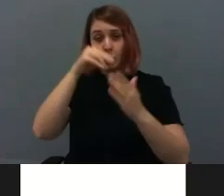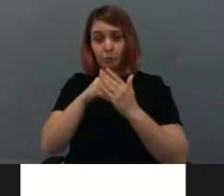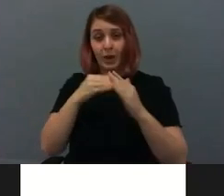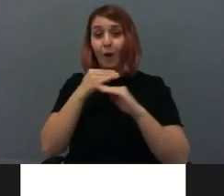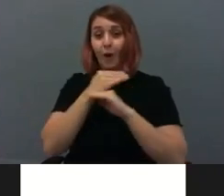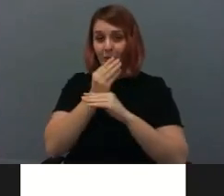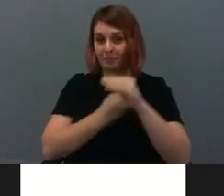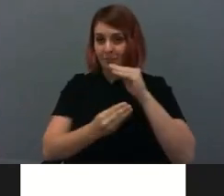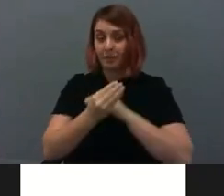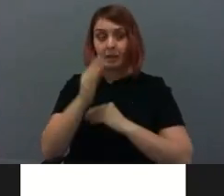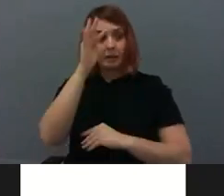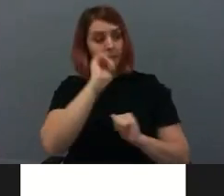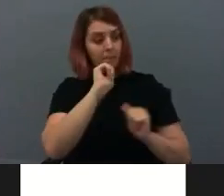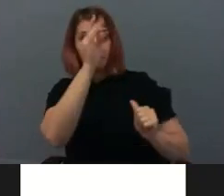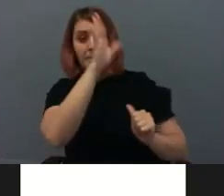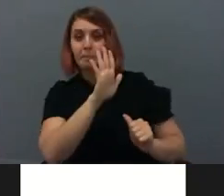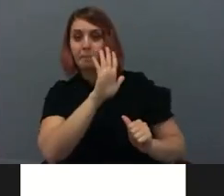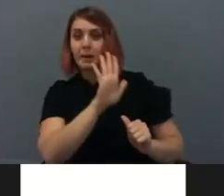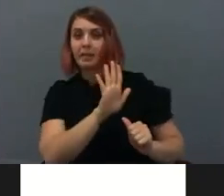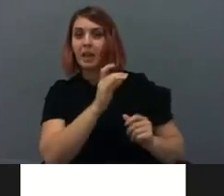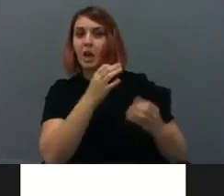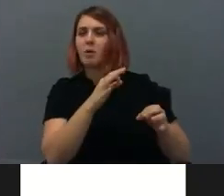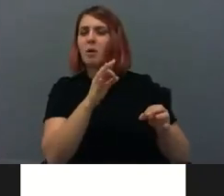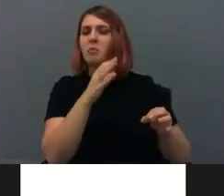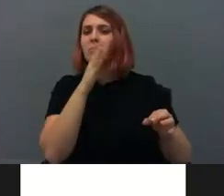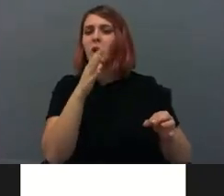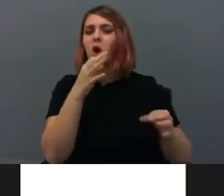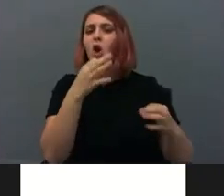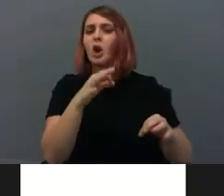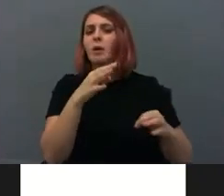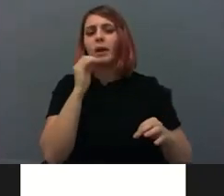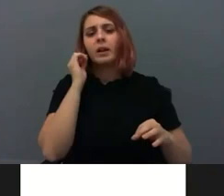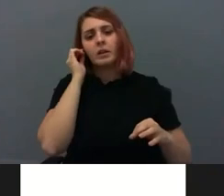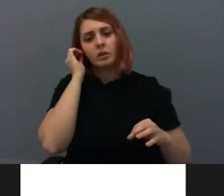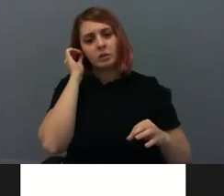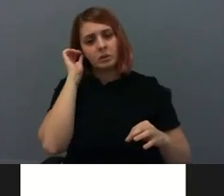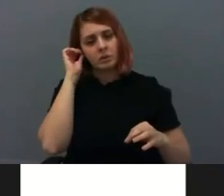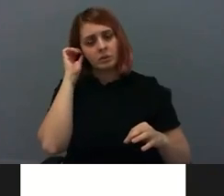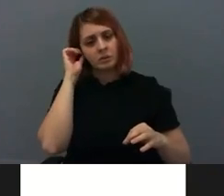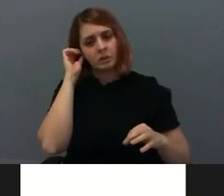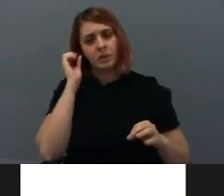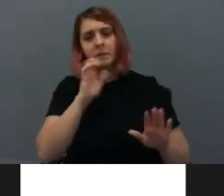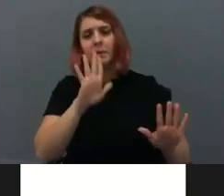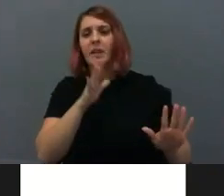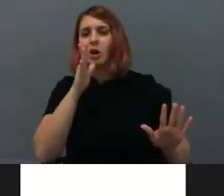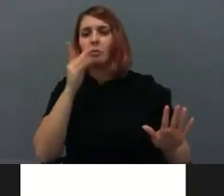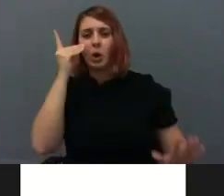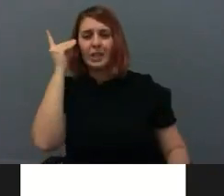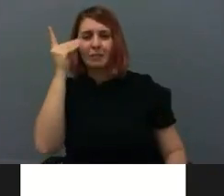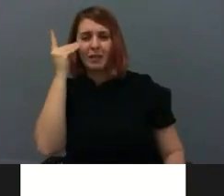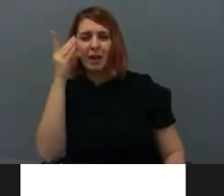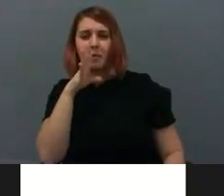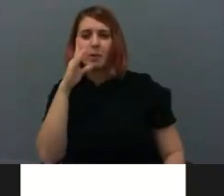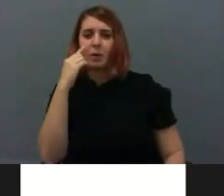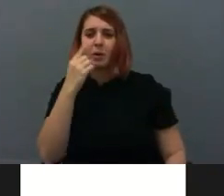En teoría todo parecía normal y que indicaba normal. En el sexto mes nos dijeron que parecía que venía con un síndrome de Down porque tenían un